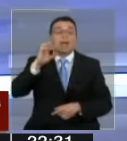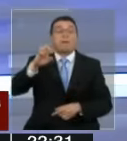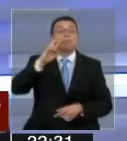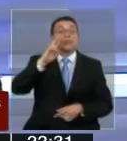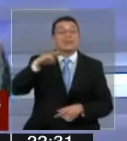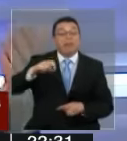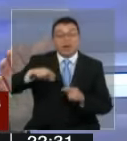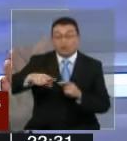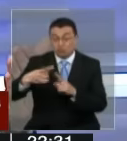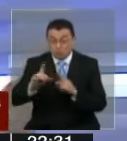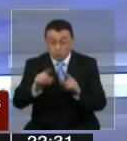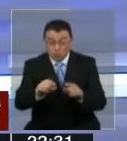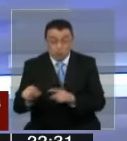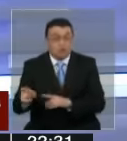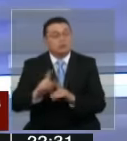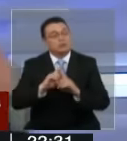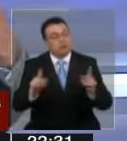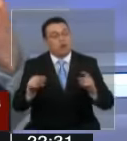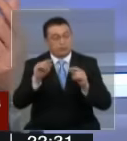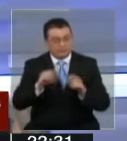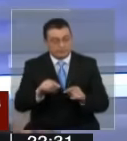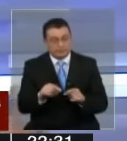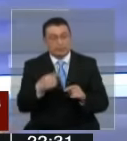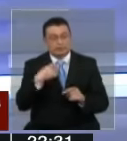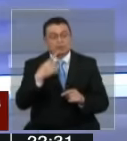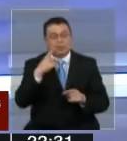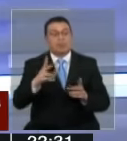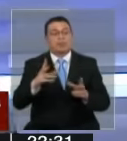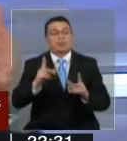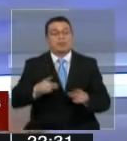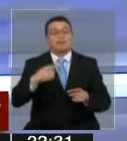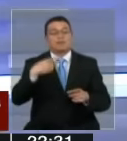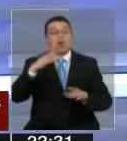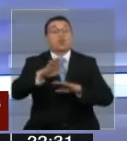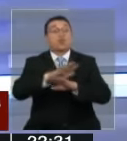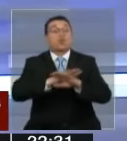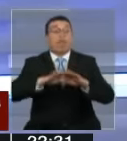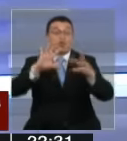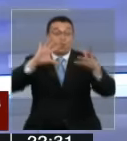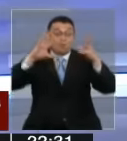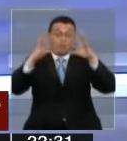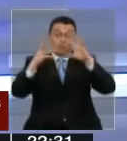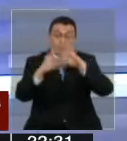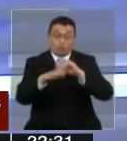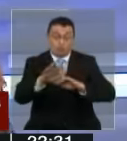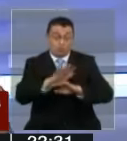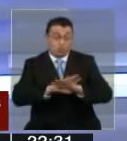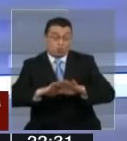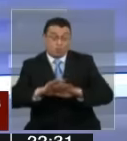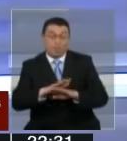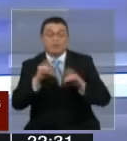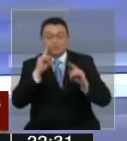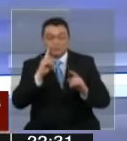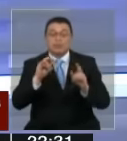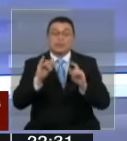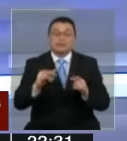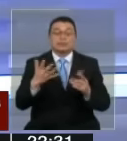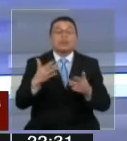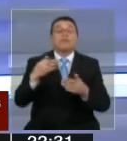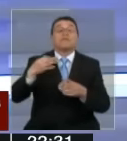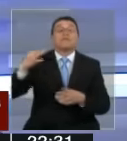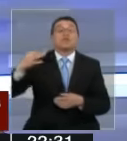hay que abordar y, por supuesto, que frente a lo que está ocurriendo en materia del cuidado del planeta, y no sabemos con certeza los escenarios que